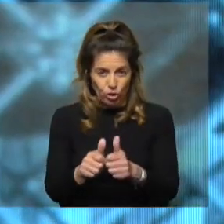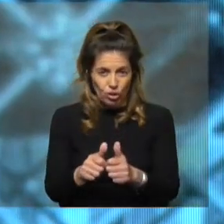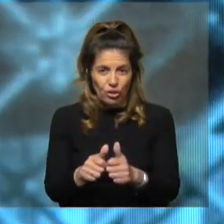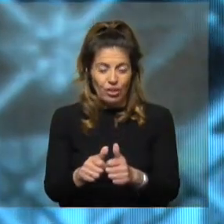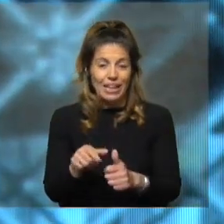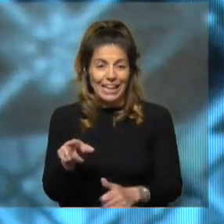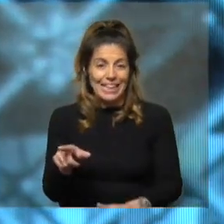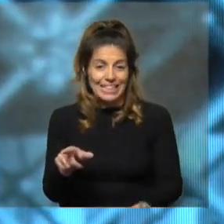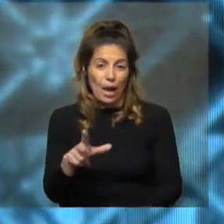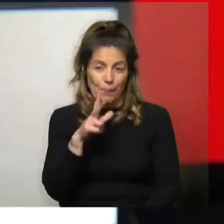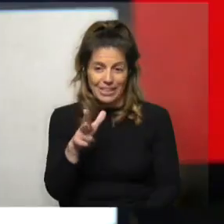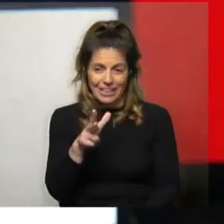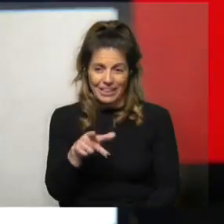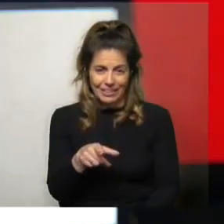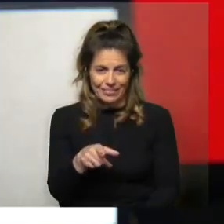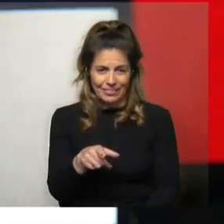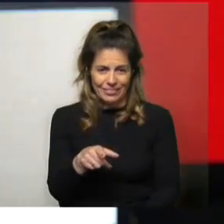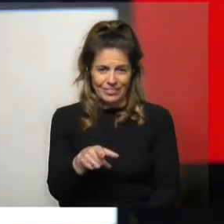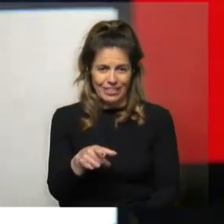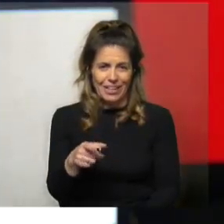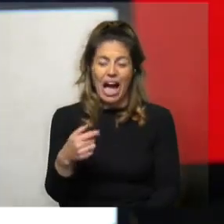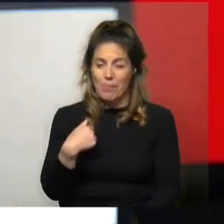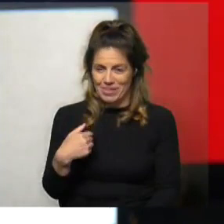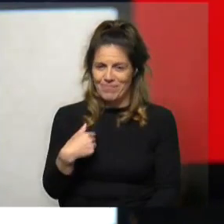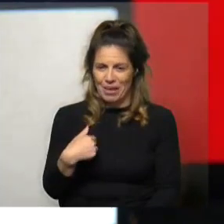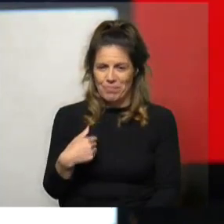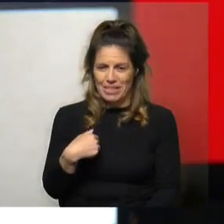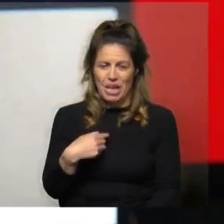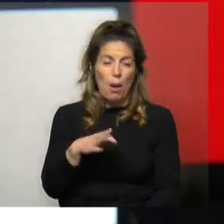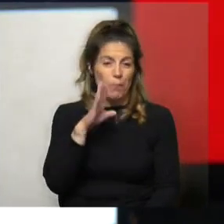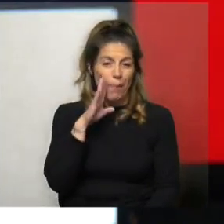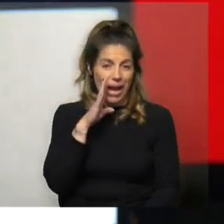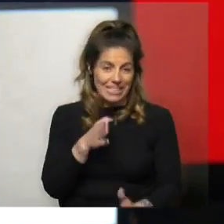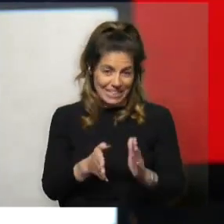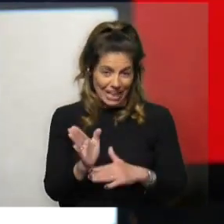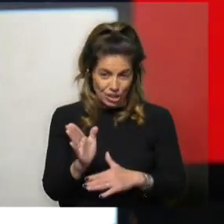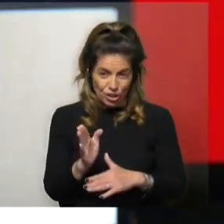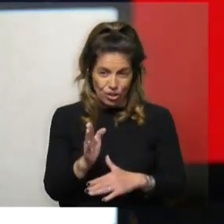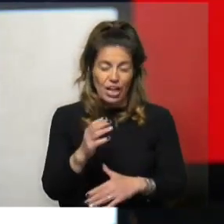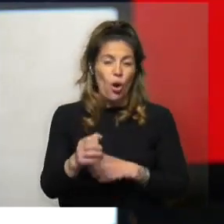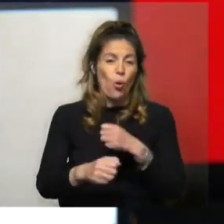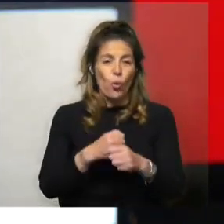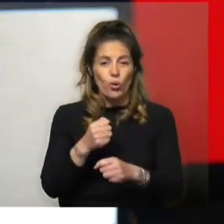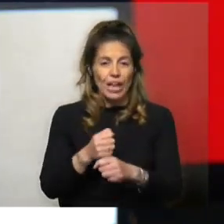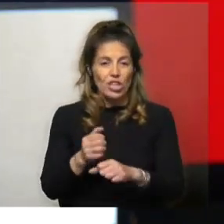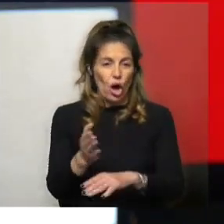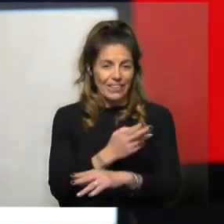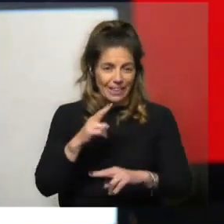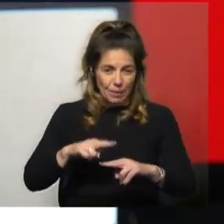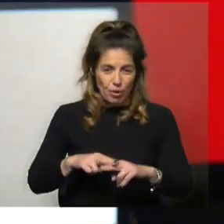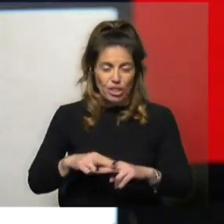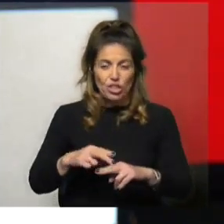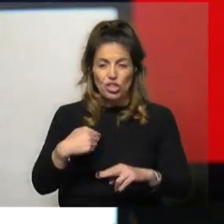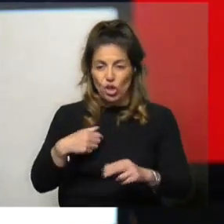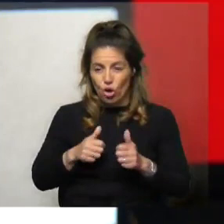que ir ella tenía que irad eso eso fue eso fue me pasó a mí mamá salió y el año y pico que estuvo antes de fallecer yo iba con ella